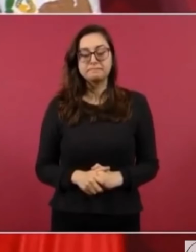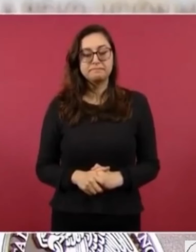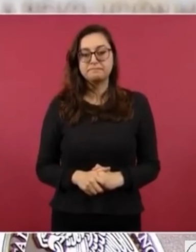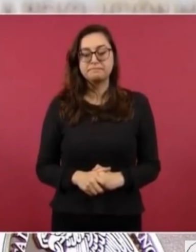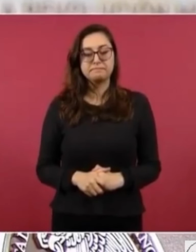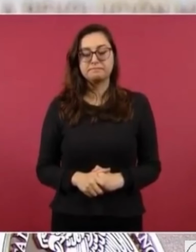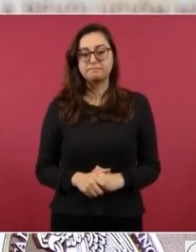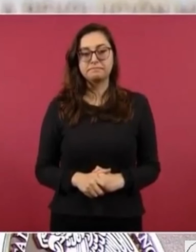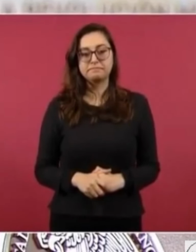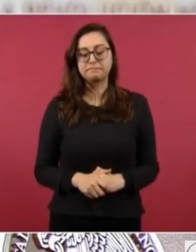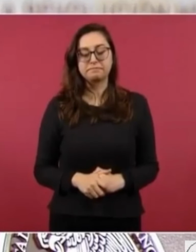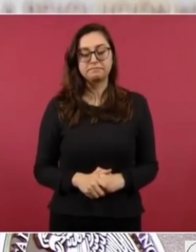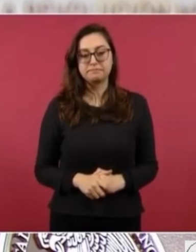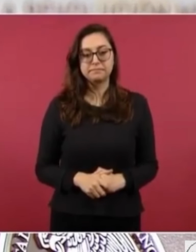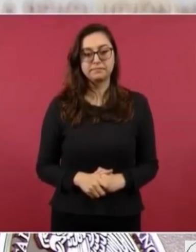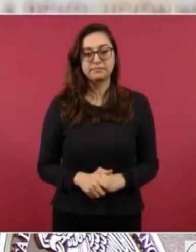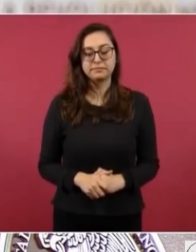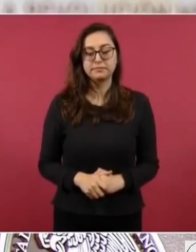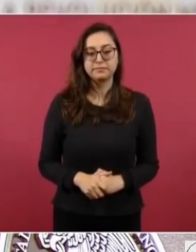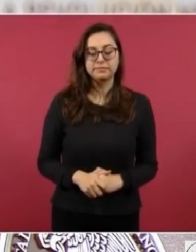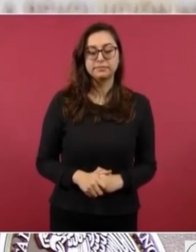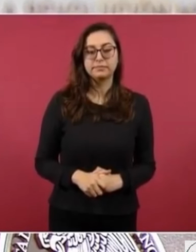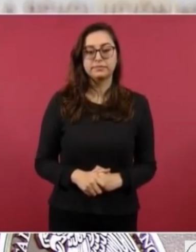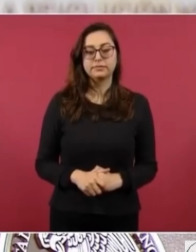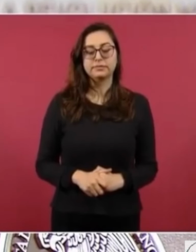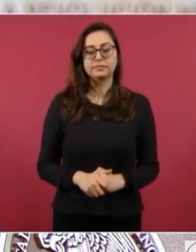para la celebración de elecciones.